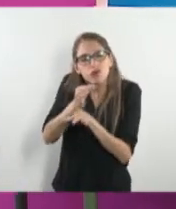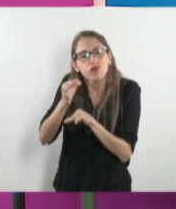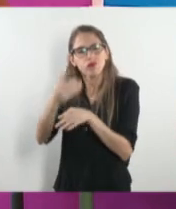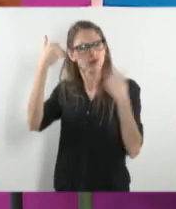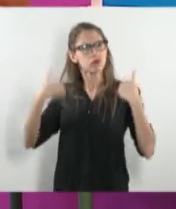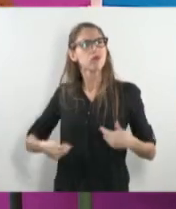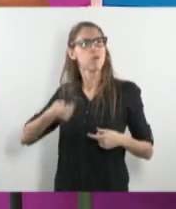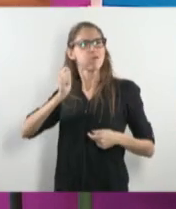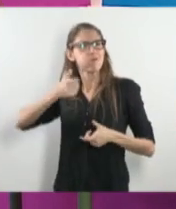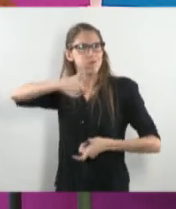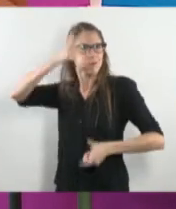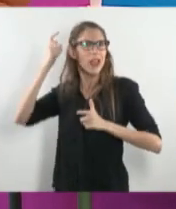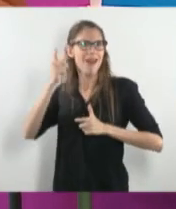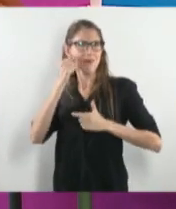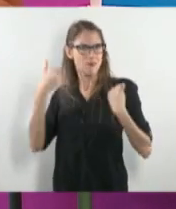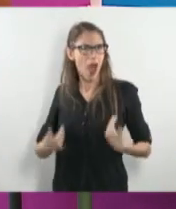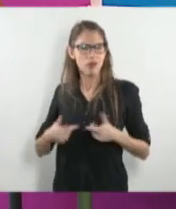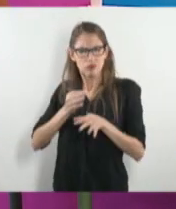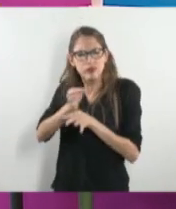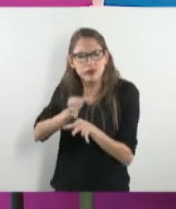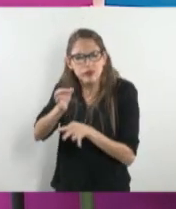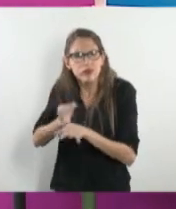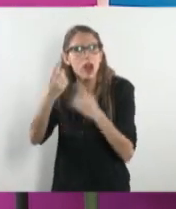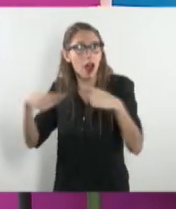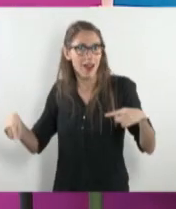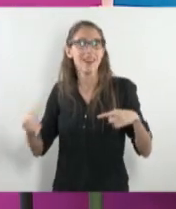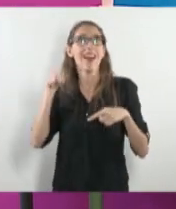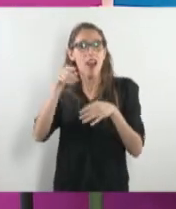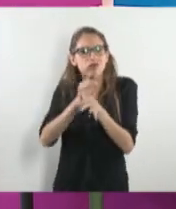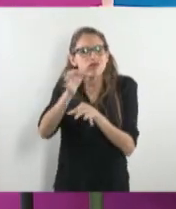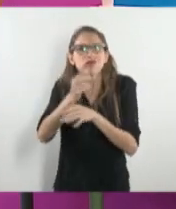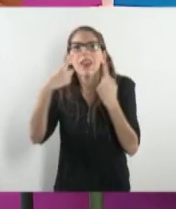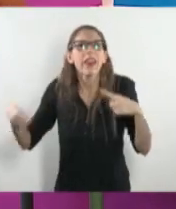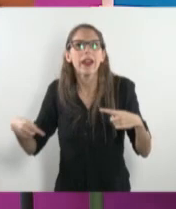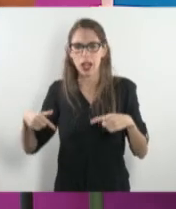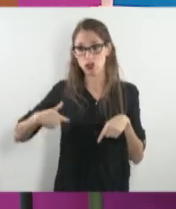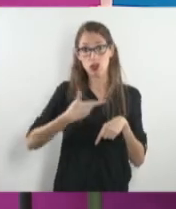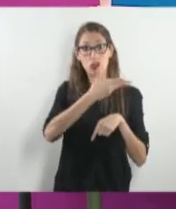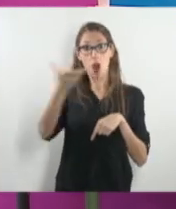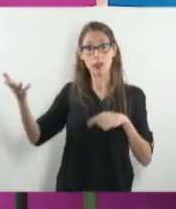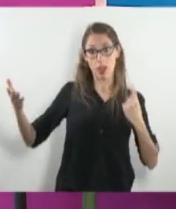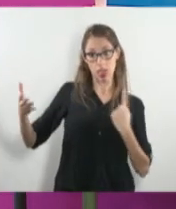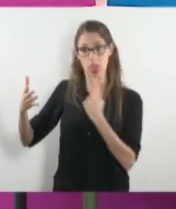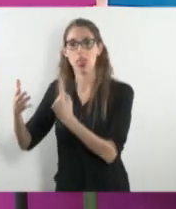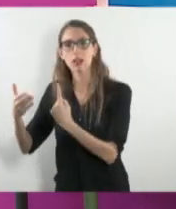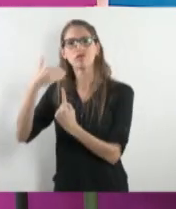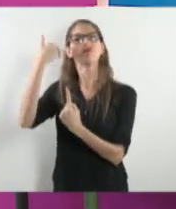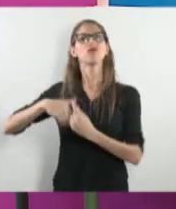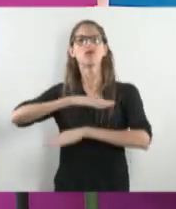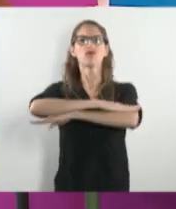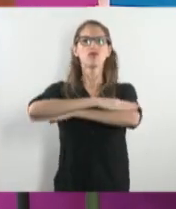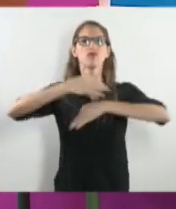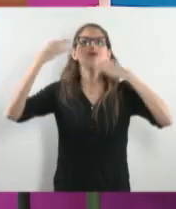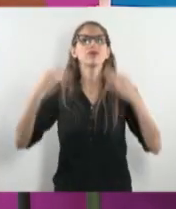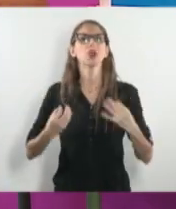¿no? Entonces, estos consejos tienen que ver con cómo debe ser uno dentro de la sociedad para ser